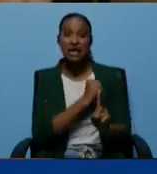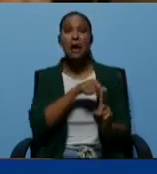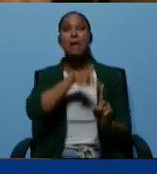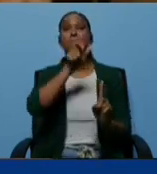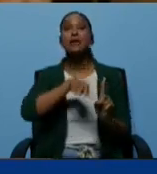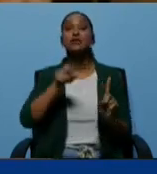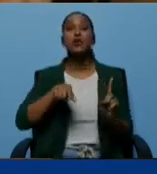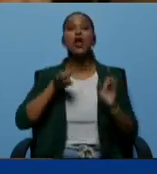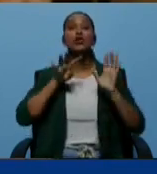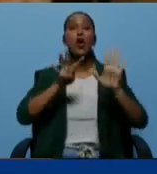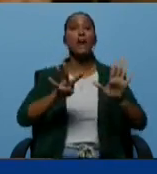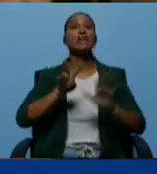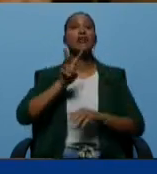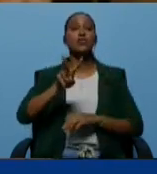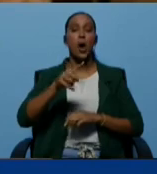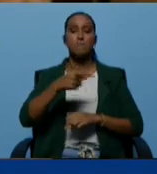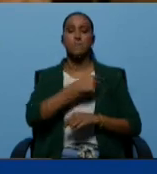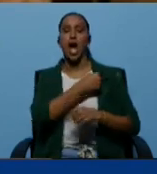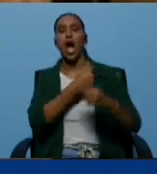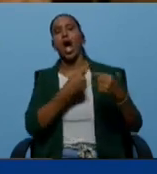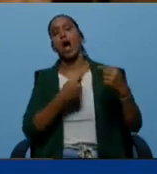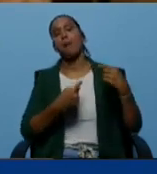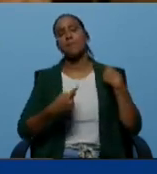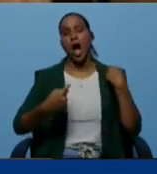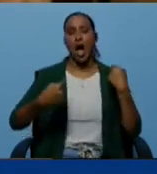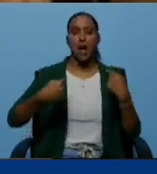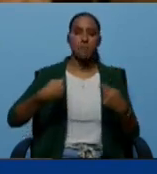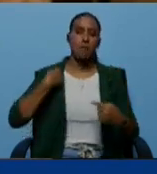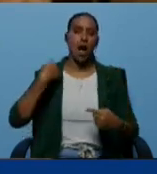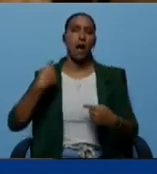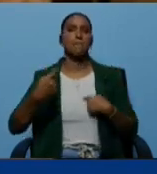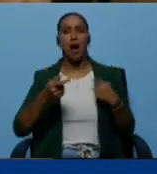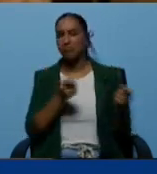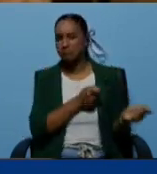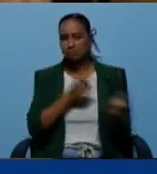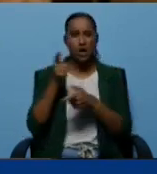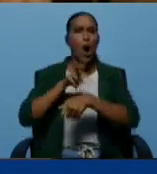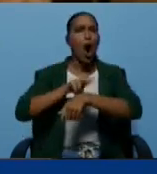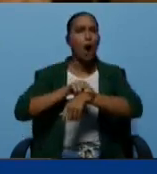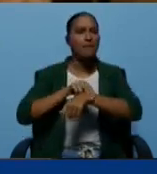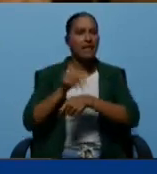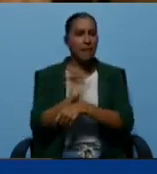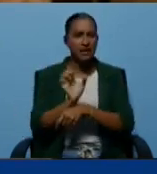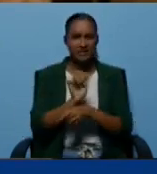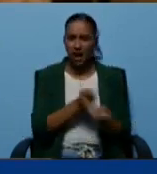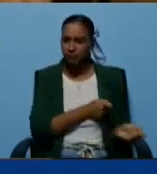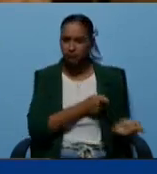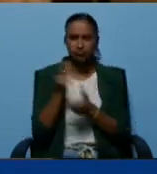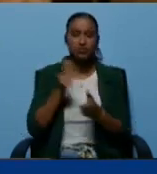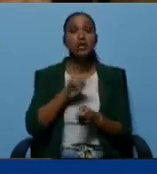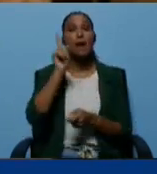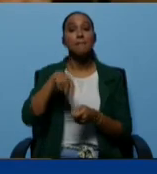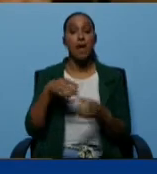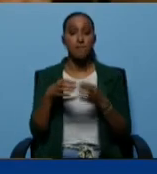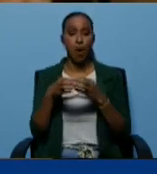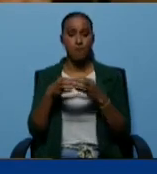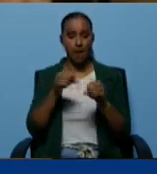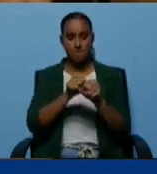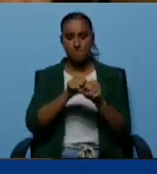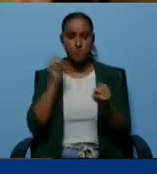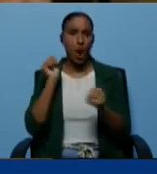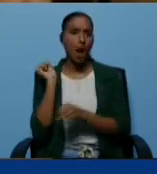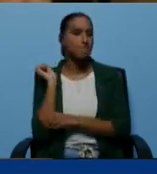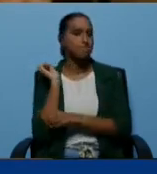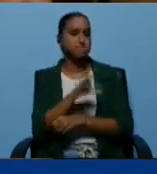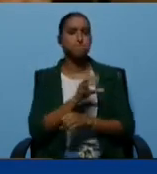192 heridos con armas de fuego, armas blancas, objetos contundentes, varios y bombas incendiarias. Yo